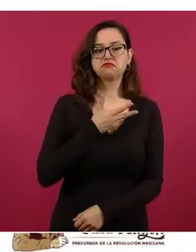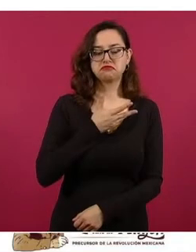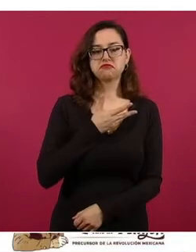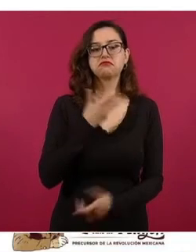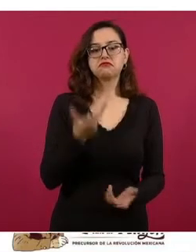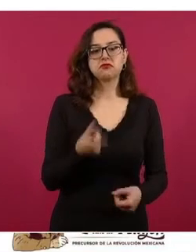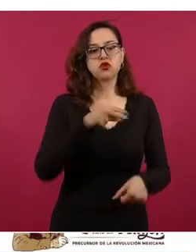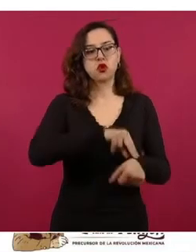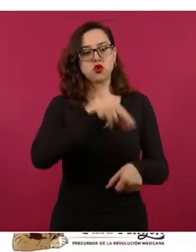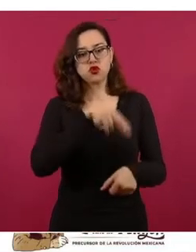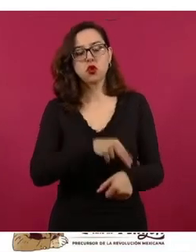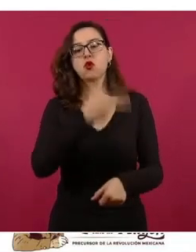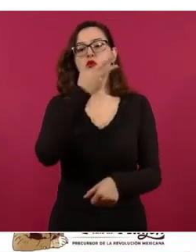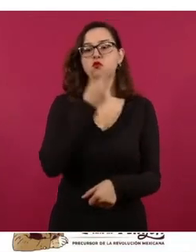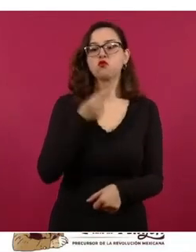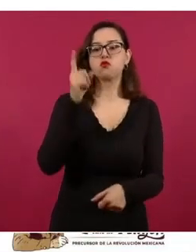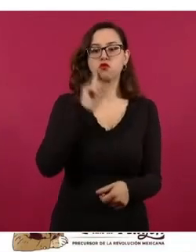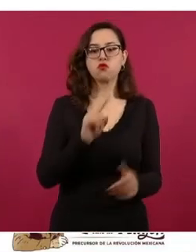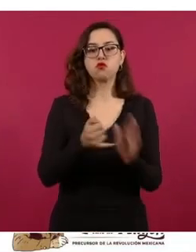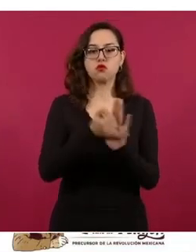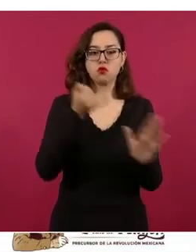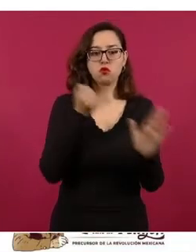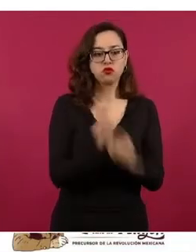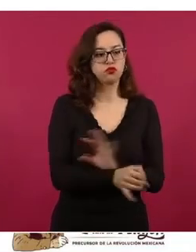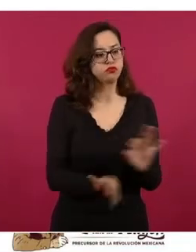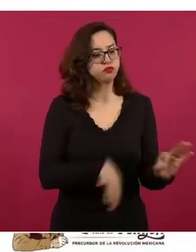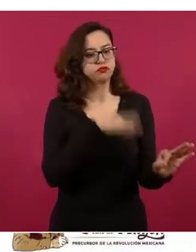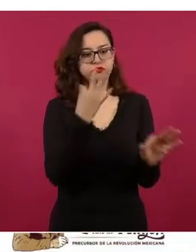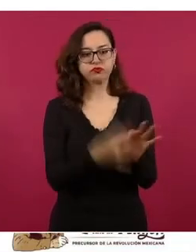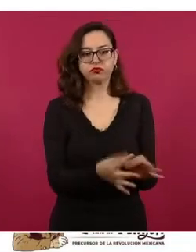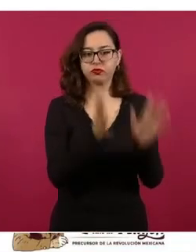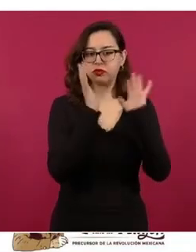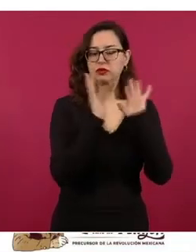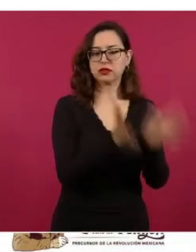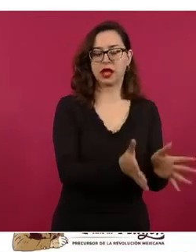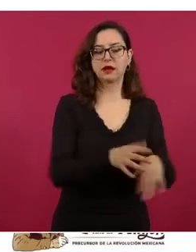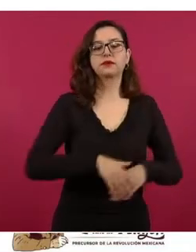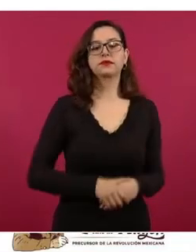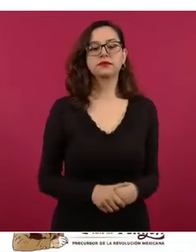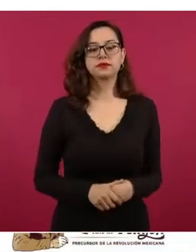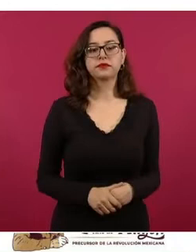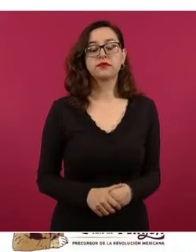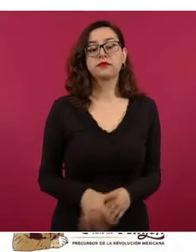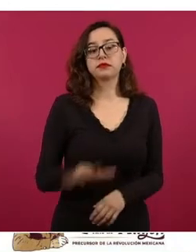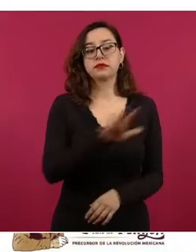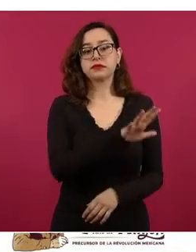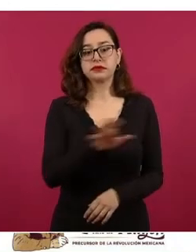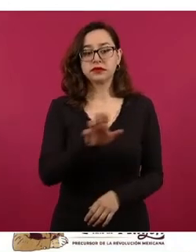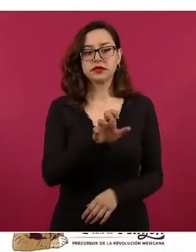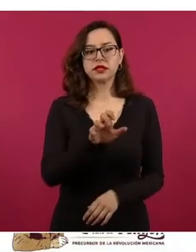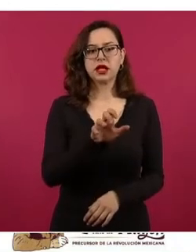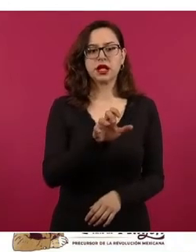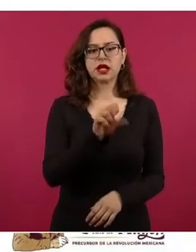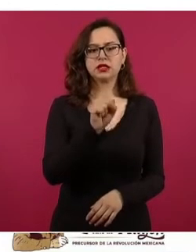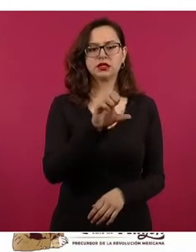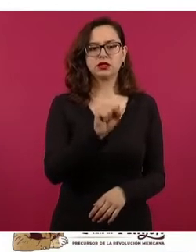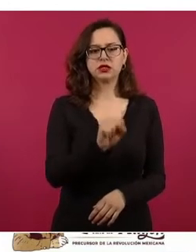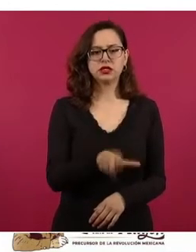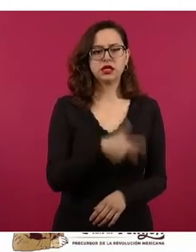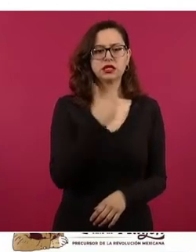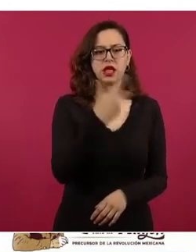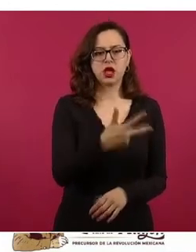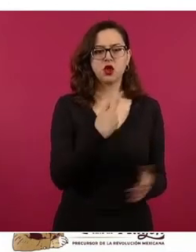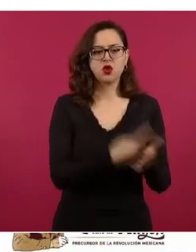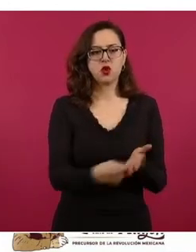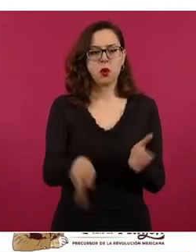especialistas en ese estado. También hay un total de 588 trabajadores que ya han sido basificados, esto